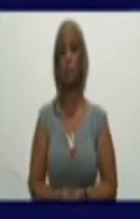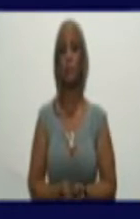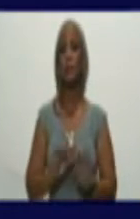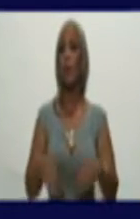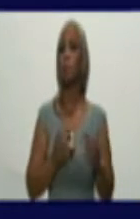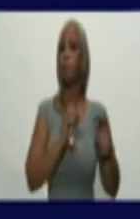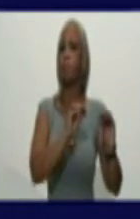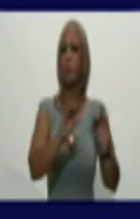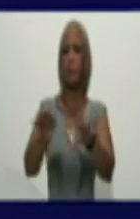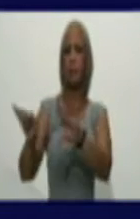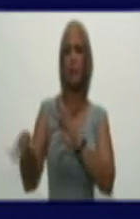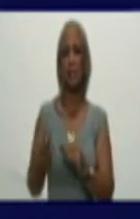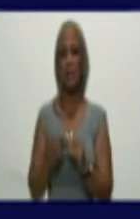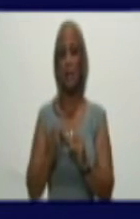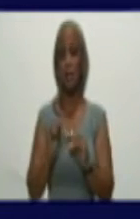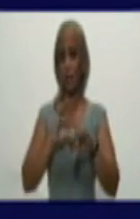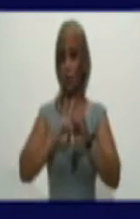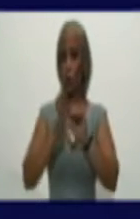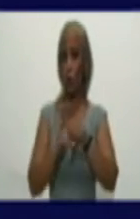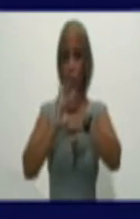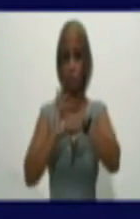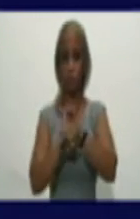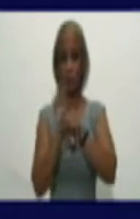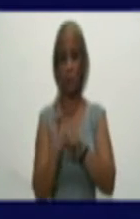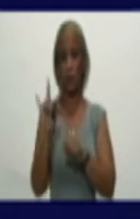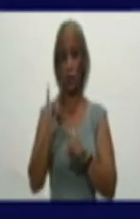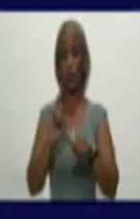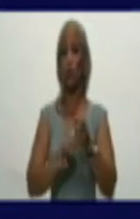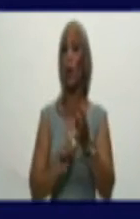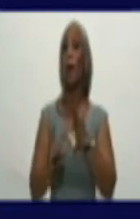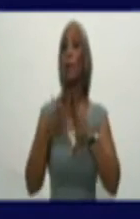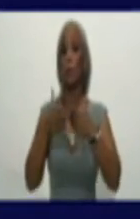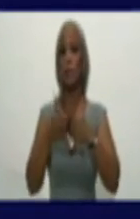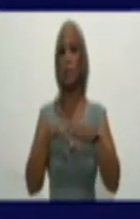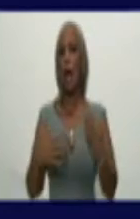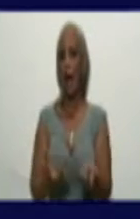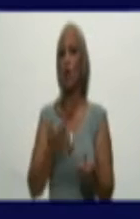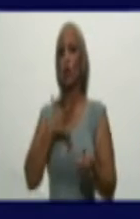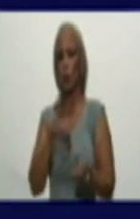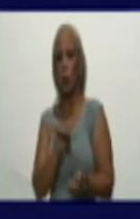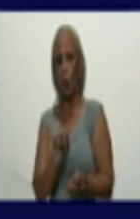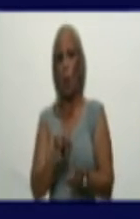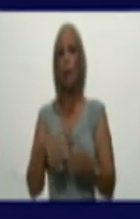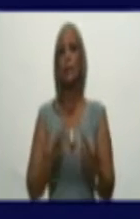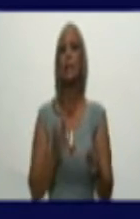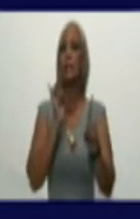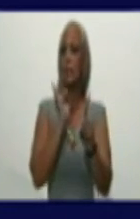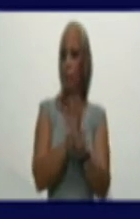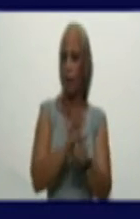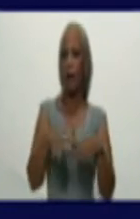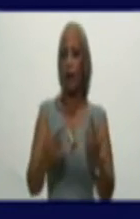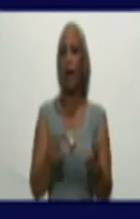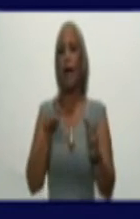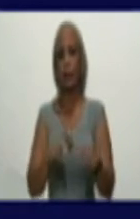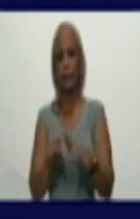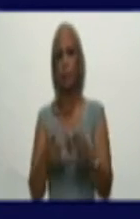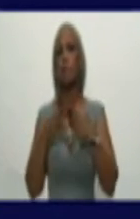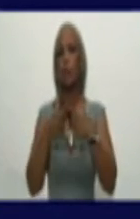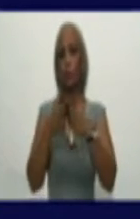dispersarse la epidemia hacia todas las provincias, nosotros no estamos exentos de esta situación y también comienza a experimentarse en la provincia